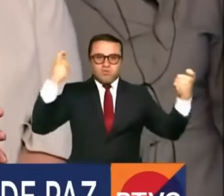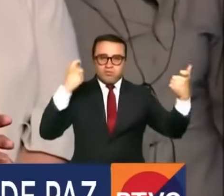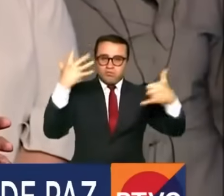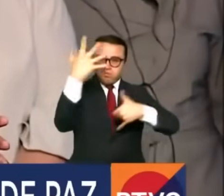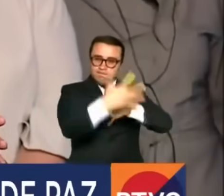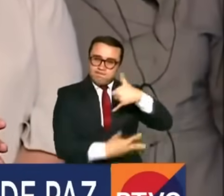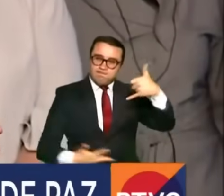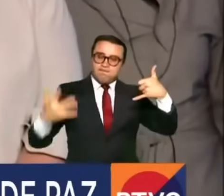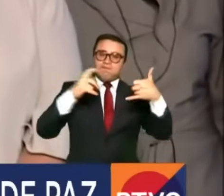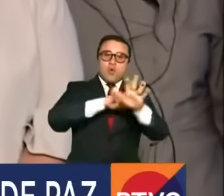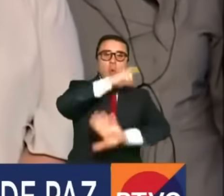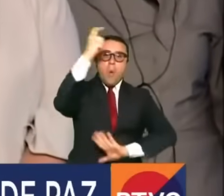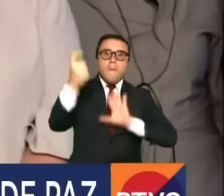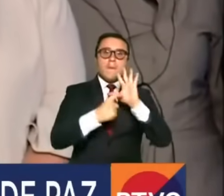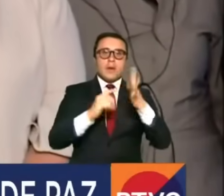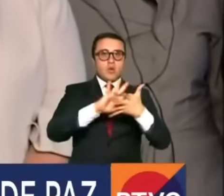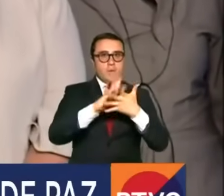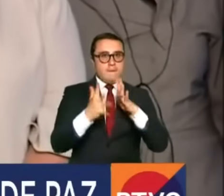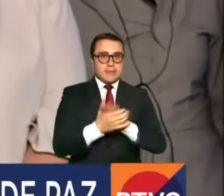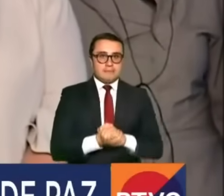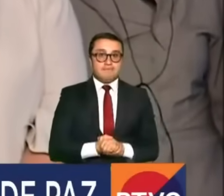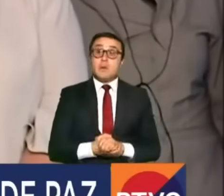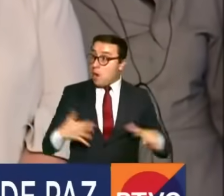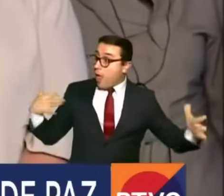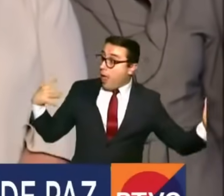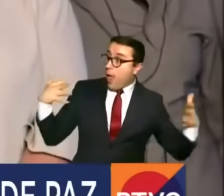Este es el balance hasta el día de hoy.